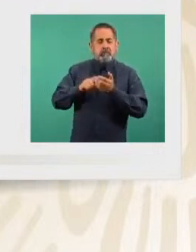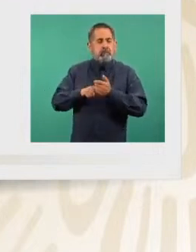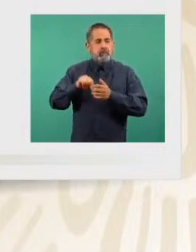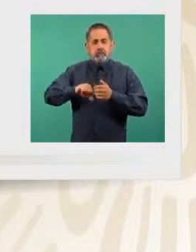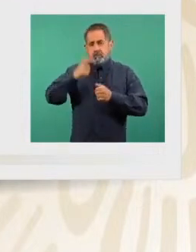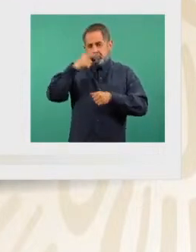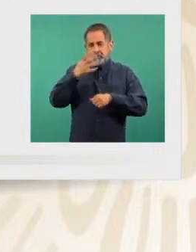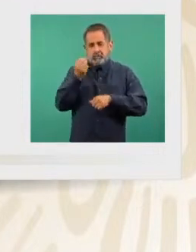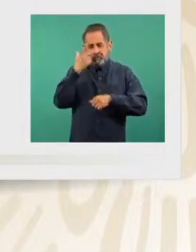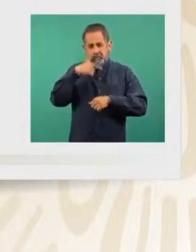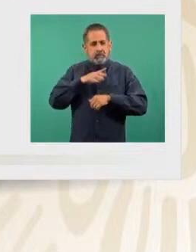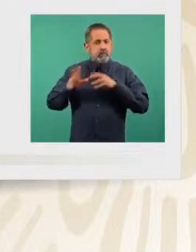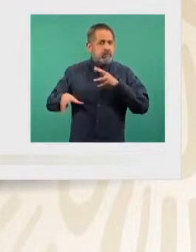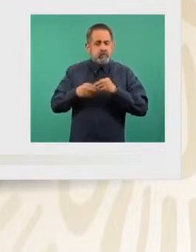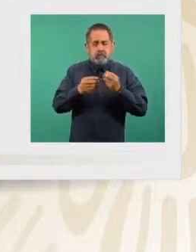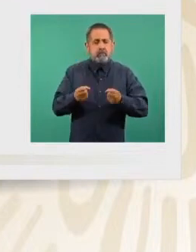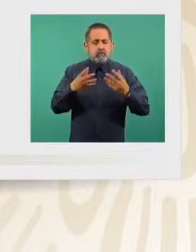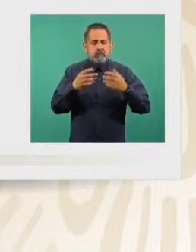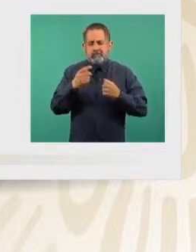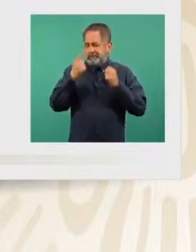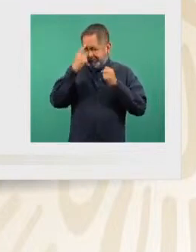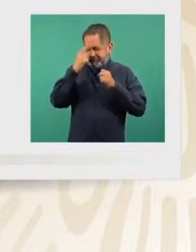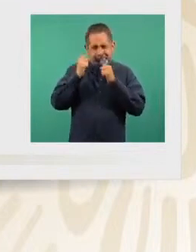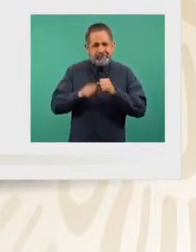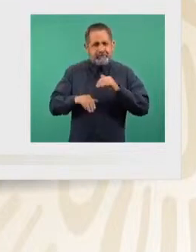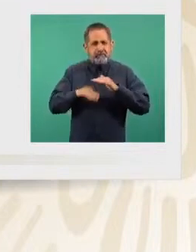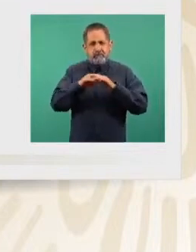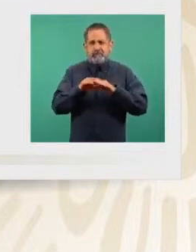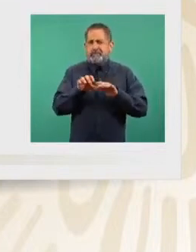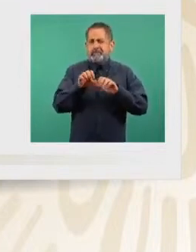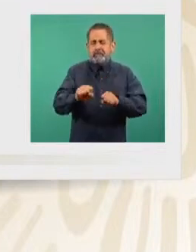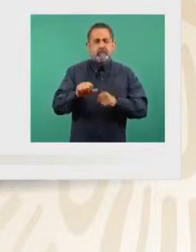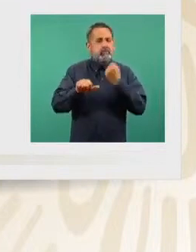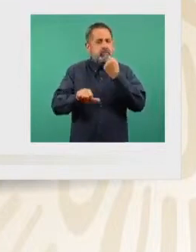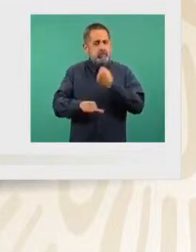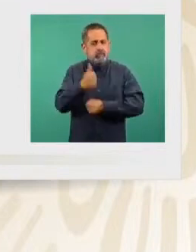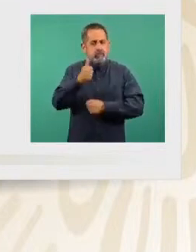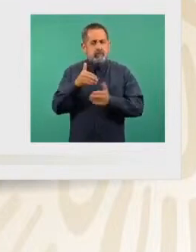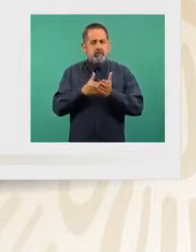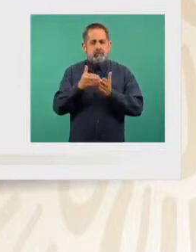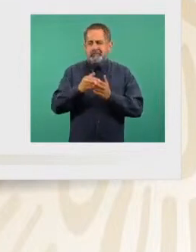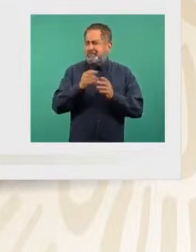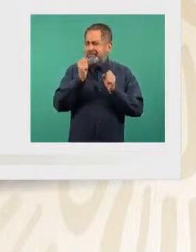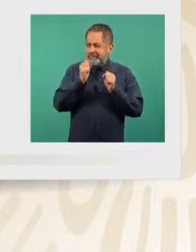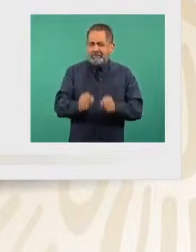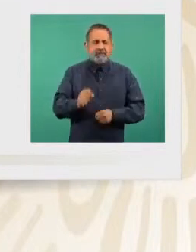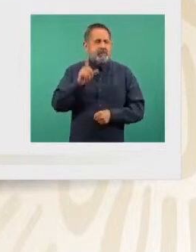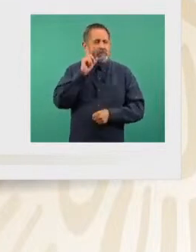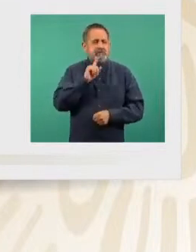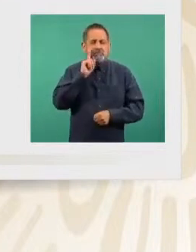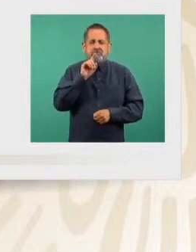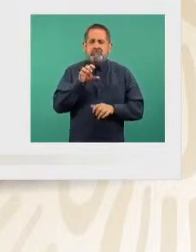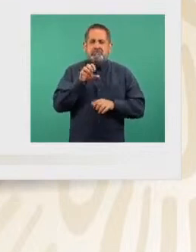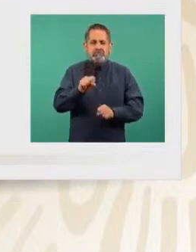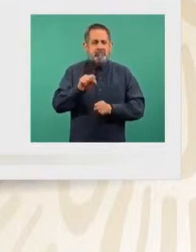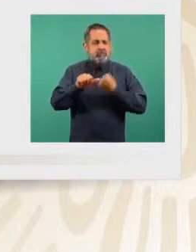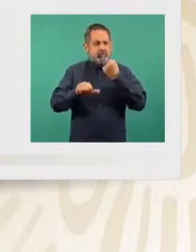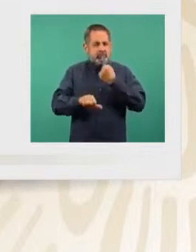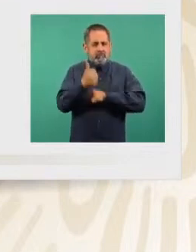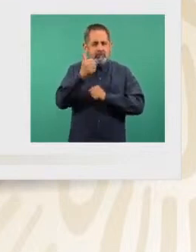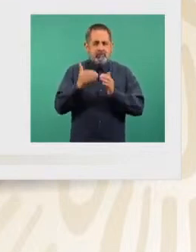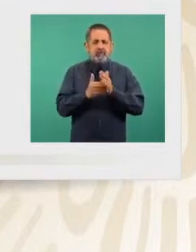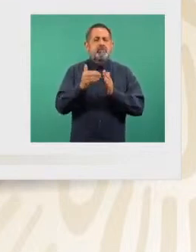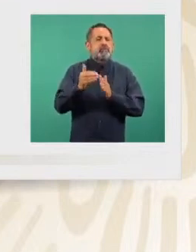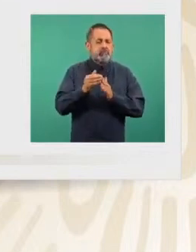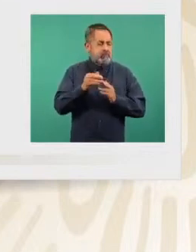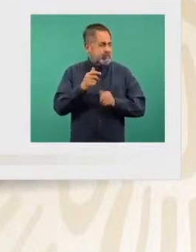de la noche, de seguro estaremos cada vez más cerca de los 11 millones, ¿verdad? Y si no, mañana de seguro los estaremos